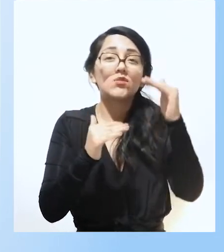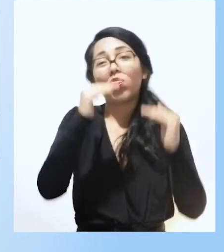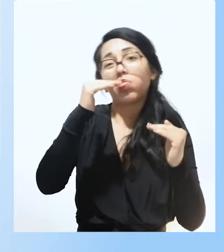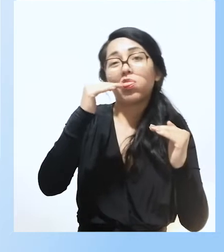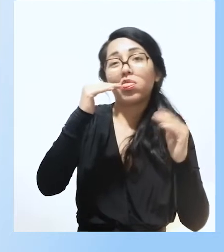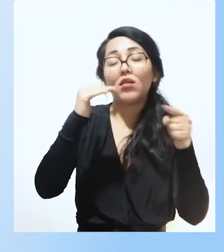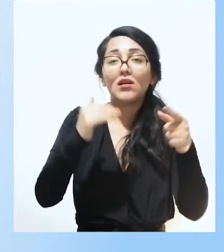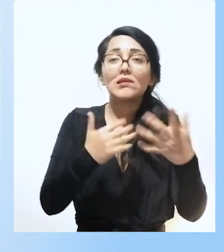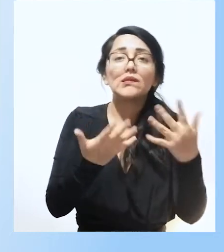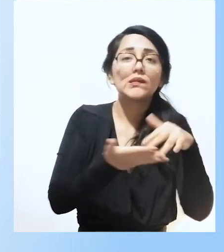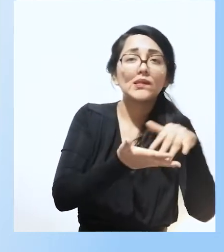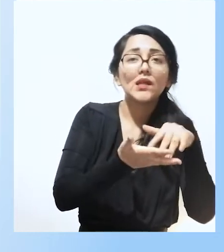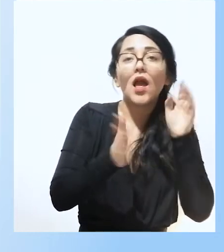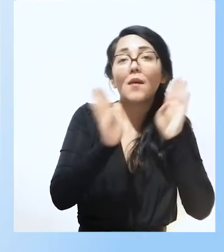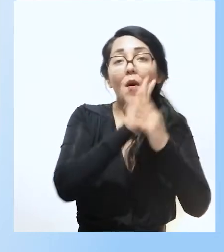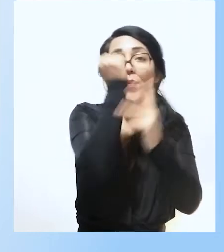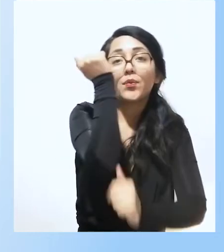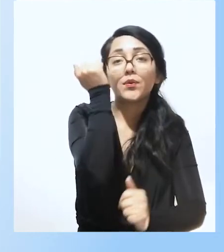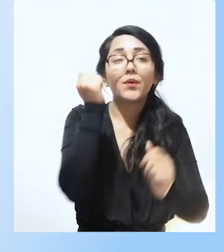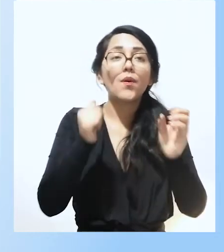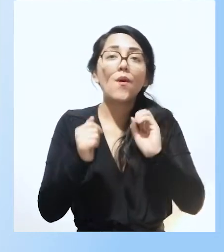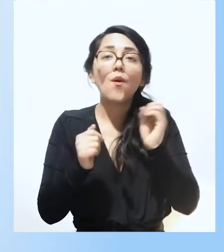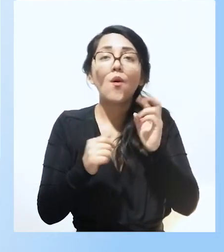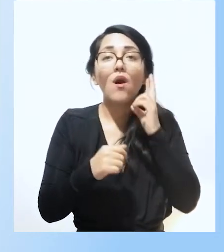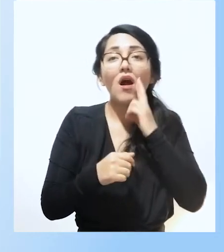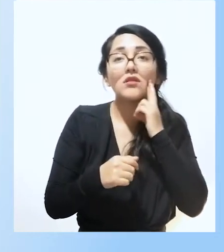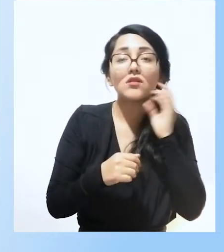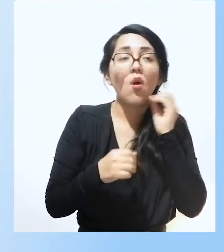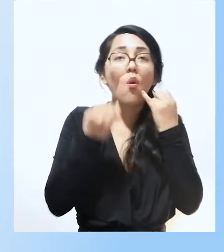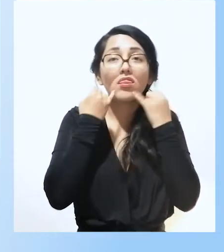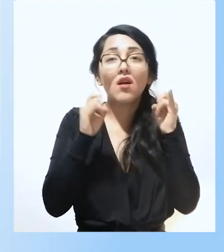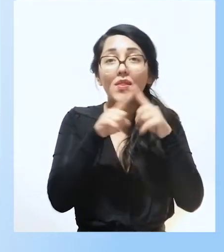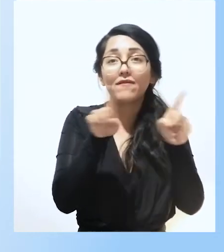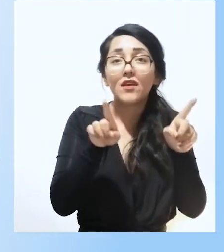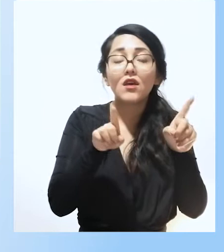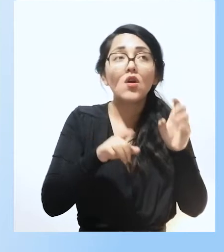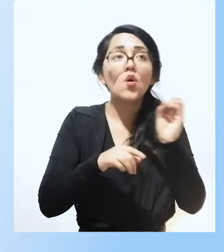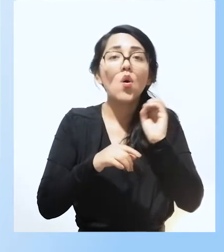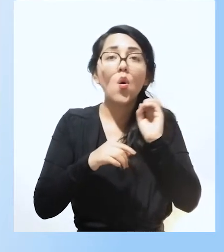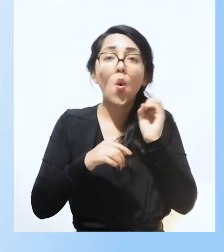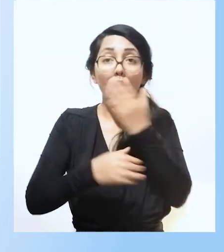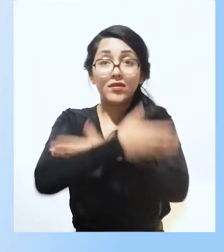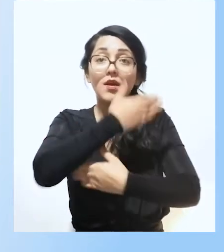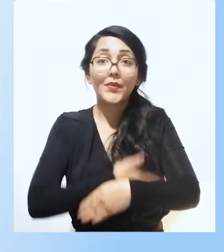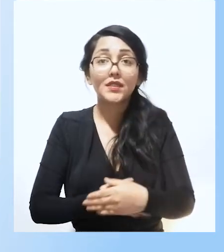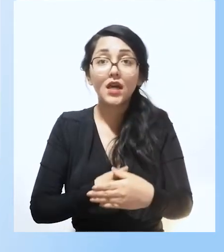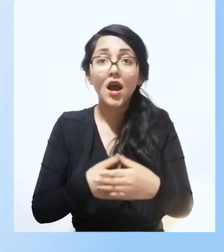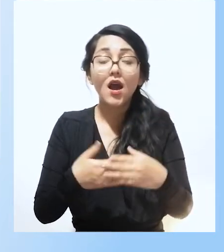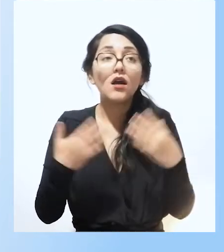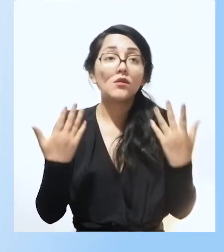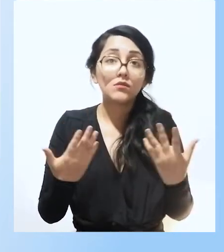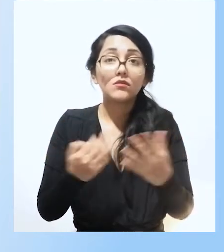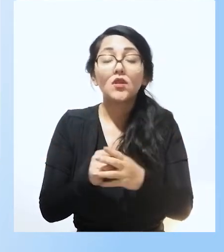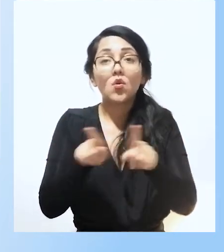de vulnerabilidad como la pobreza, el origen étnico, hablar distintas lenguas, tener una discapacidad, entre ellas